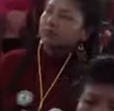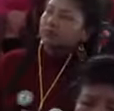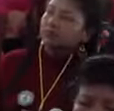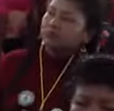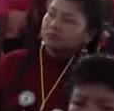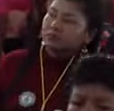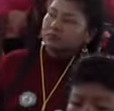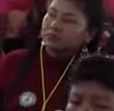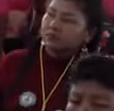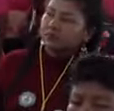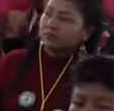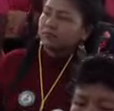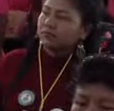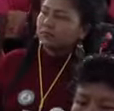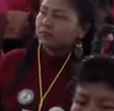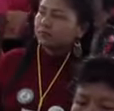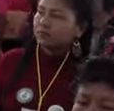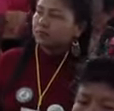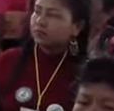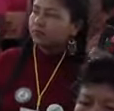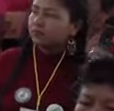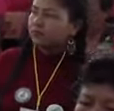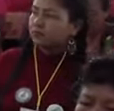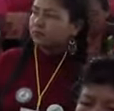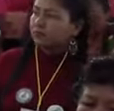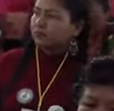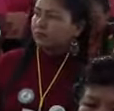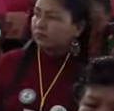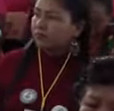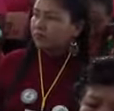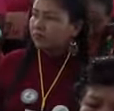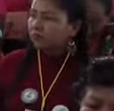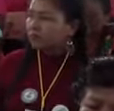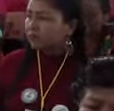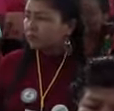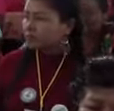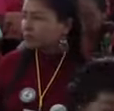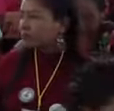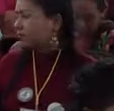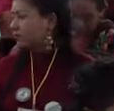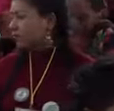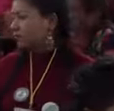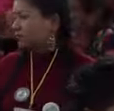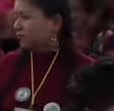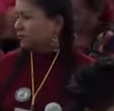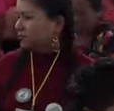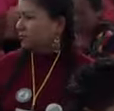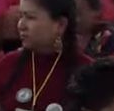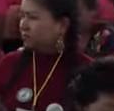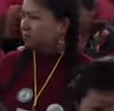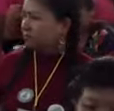del gobierno de México, presente ya en este acto especial.